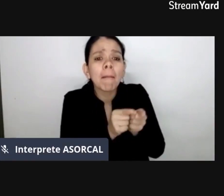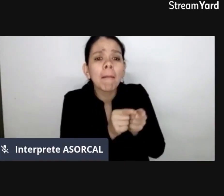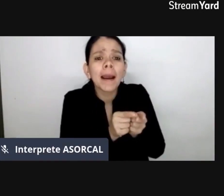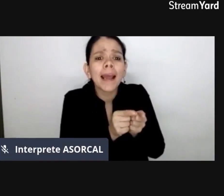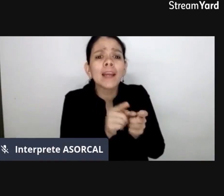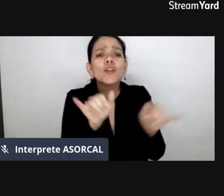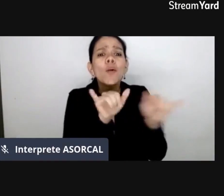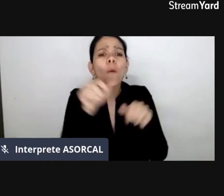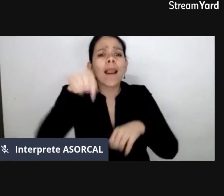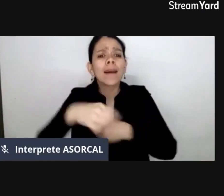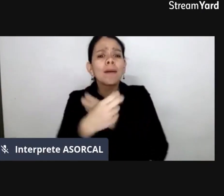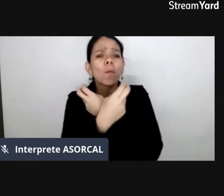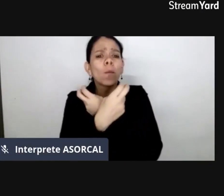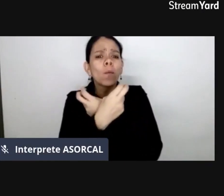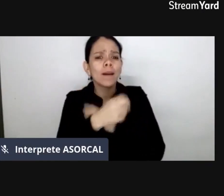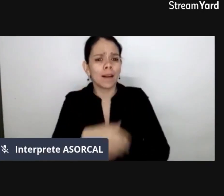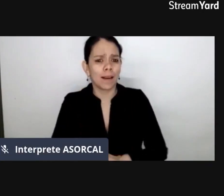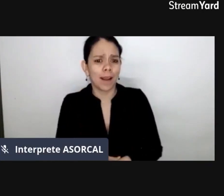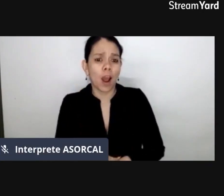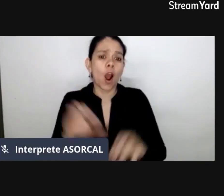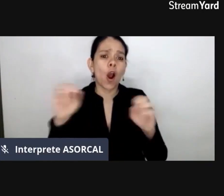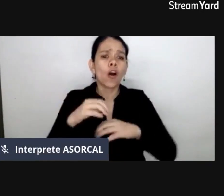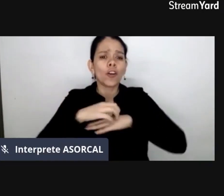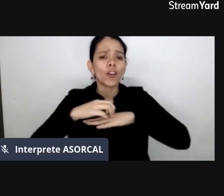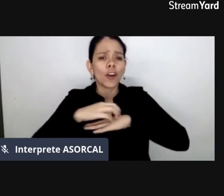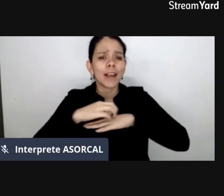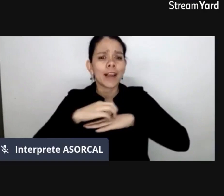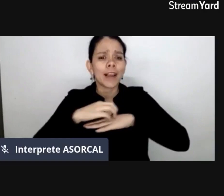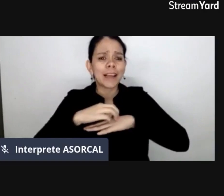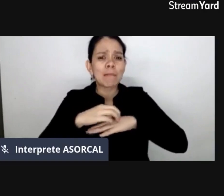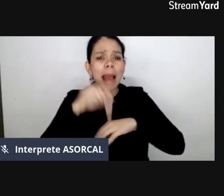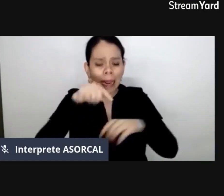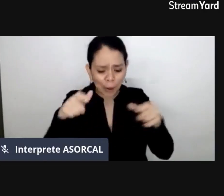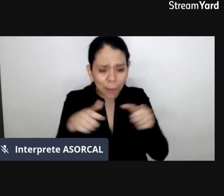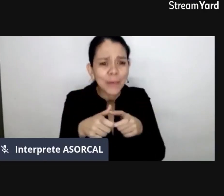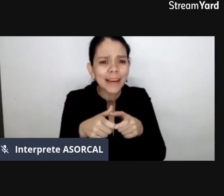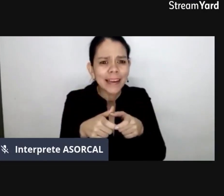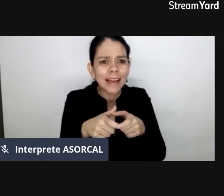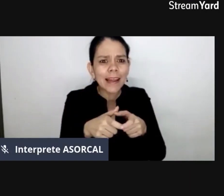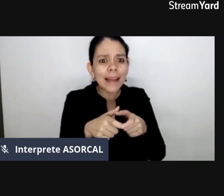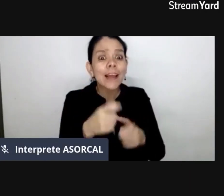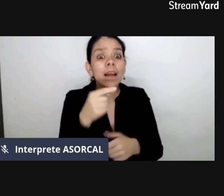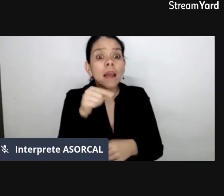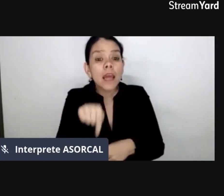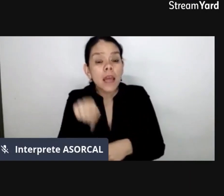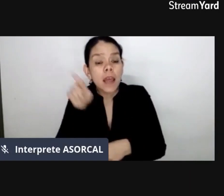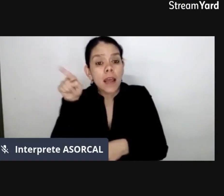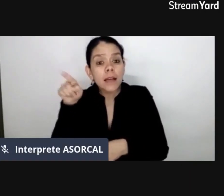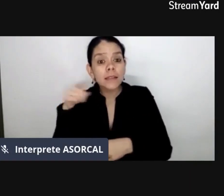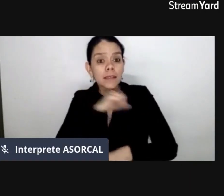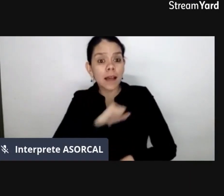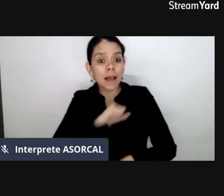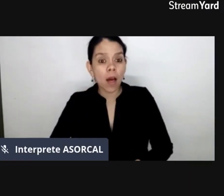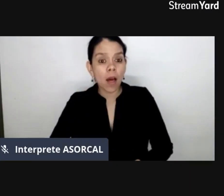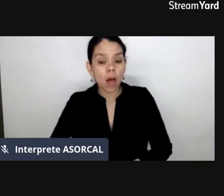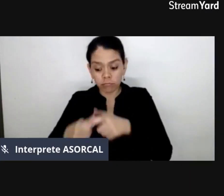o el departamento de Tolima, y el doble del departamento de Caldas. El